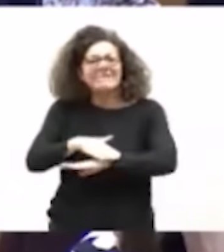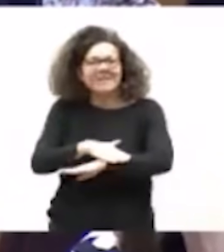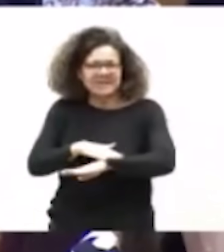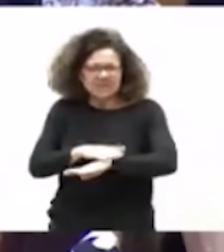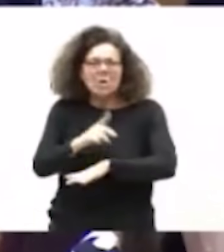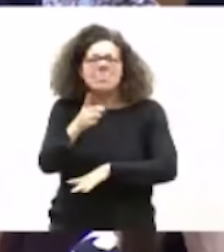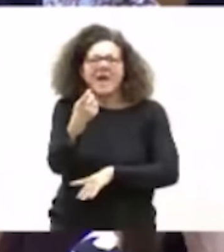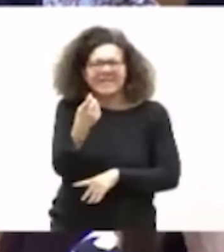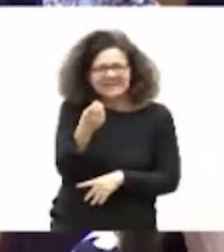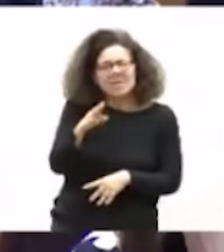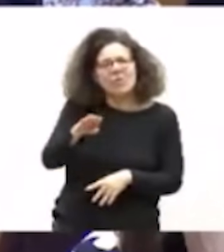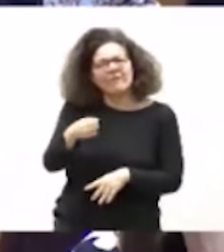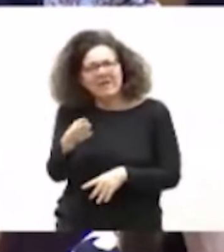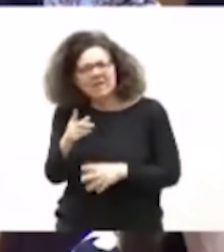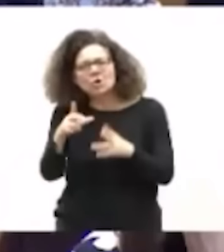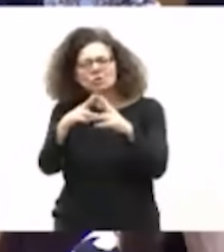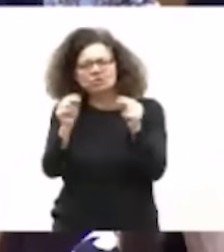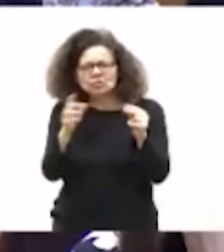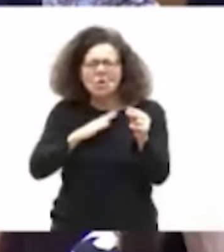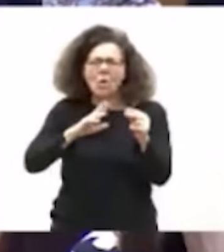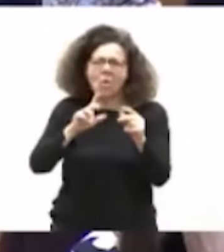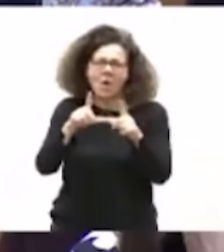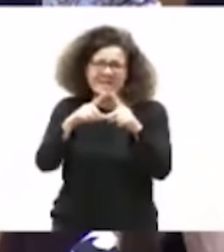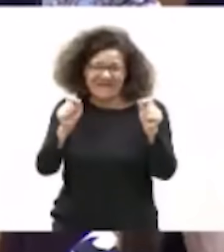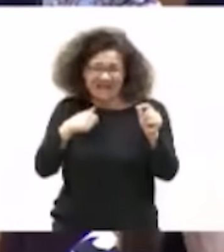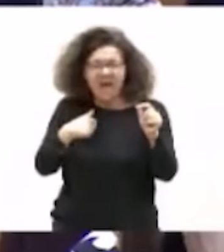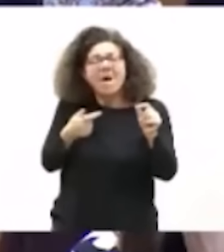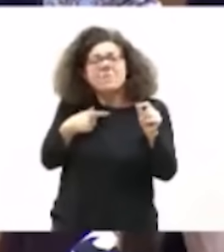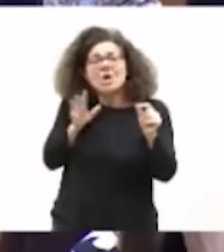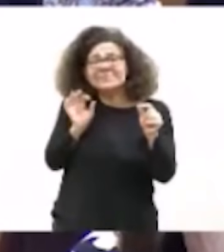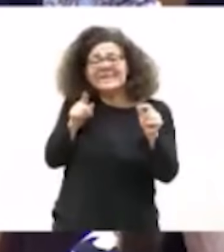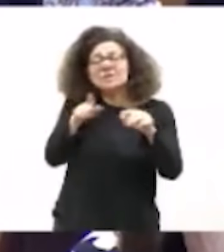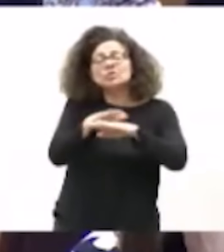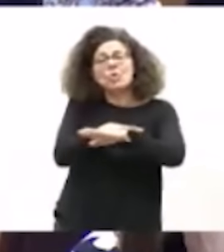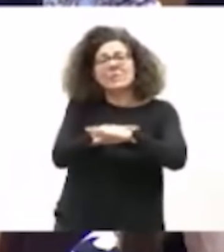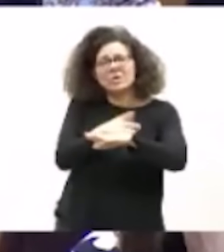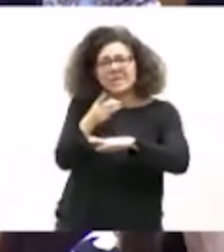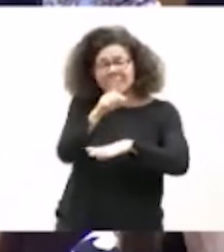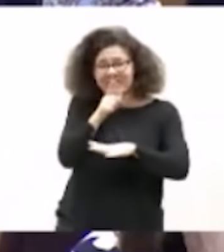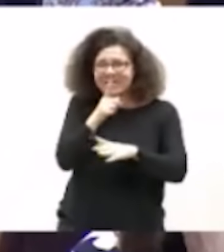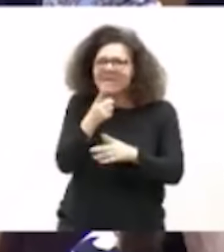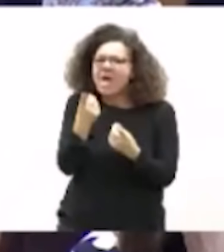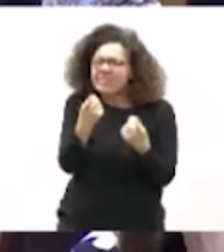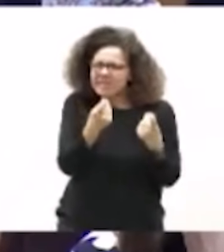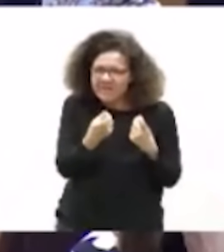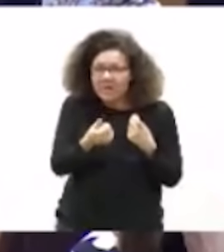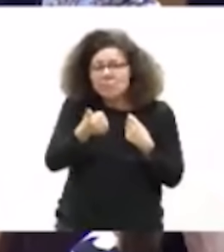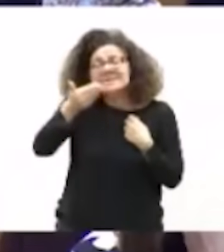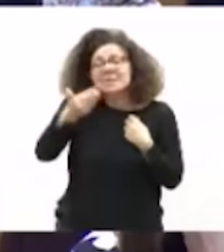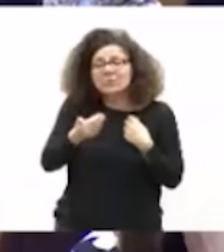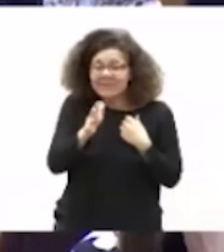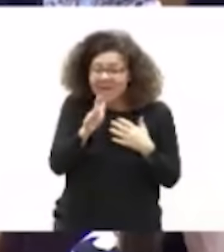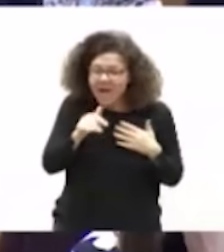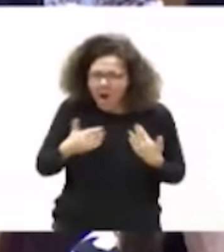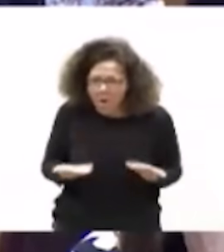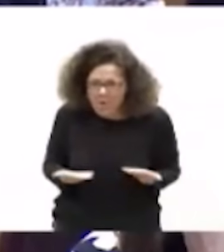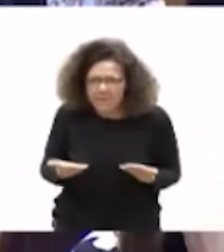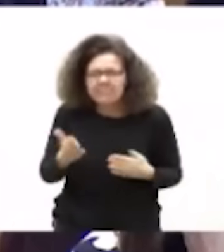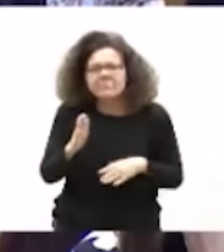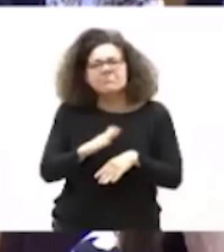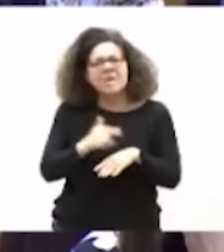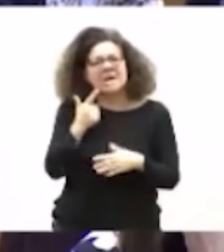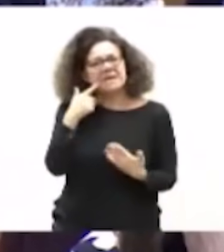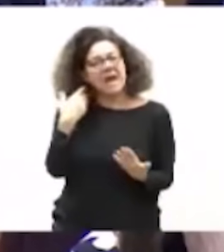el de Junts o el de Esquerra. Pero eso no es excusa para que su Gobierno invierta lo que Madrid merece y, sobre todo, y más importante en estos momentos, para que se garantice